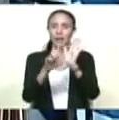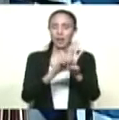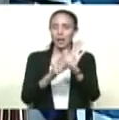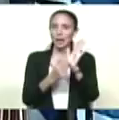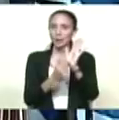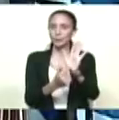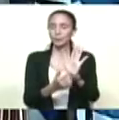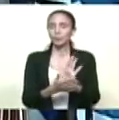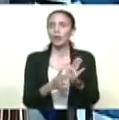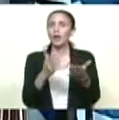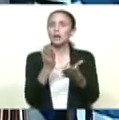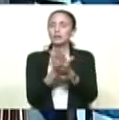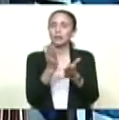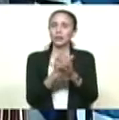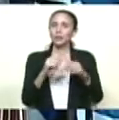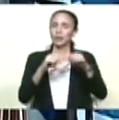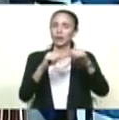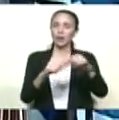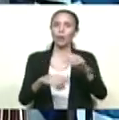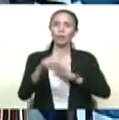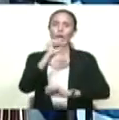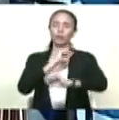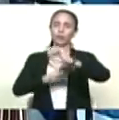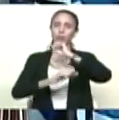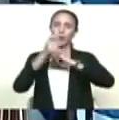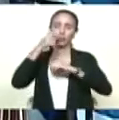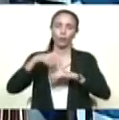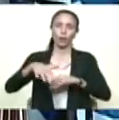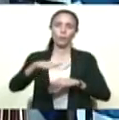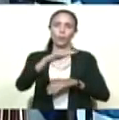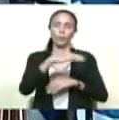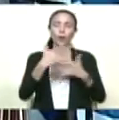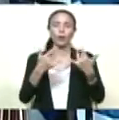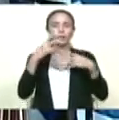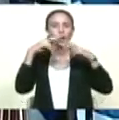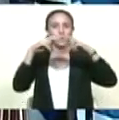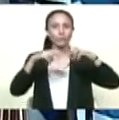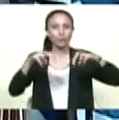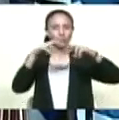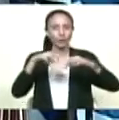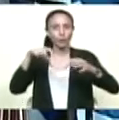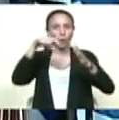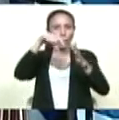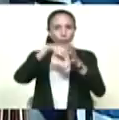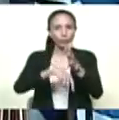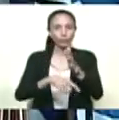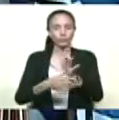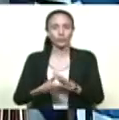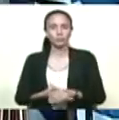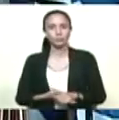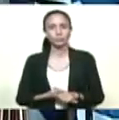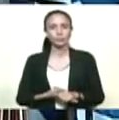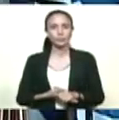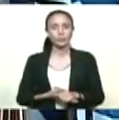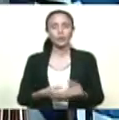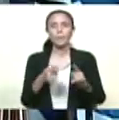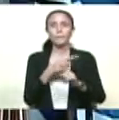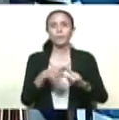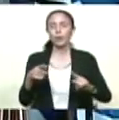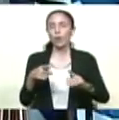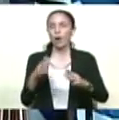para seguir combatiendo este flagelo que tanto daño le ha hecho a la república bolivariana de venezuela pero que ya no tiene vuelta